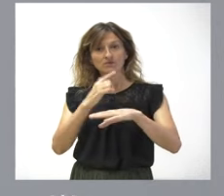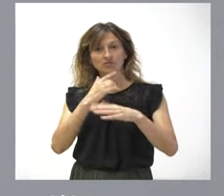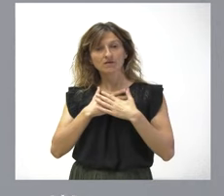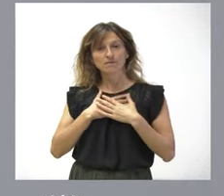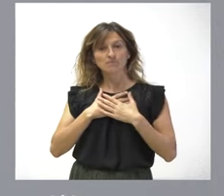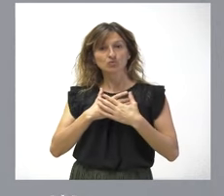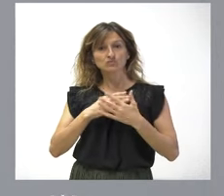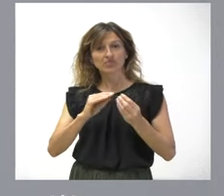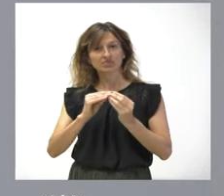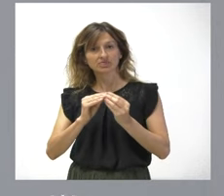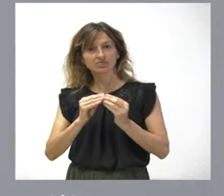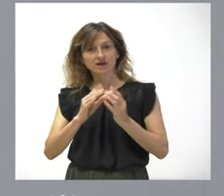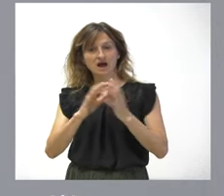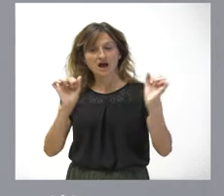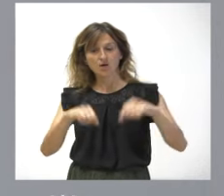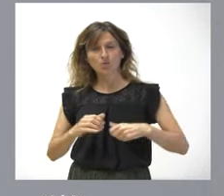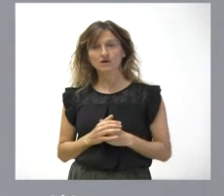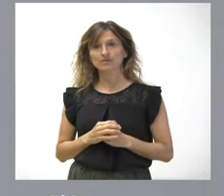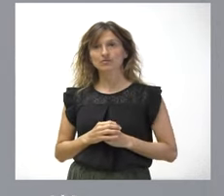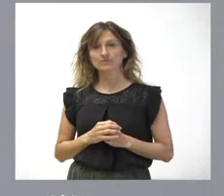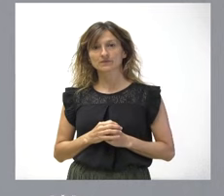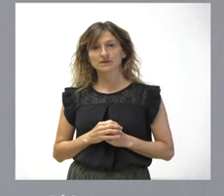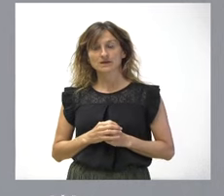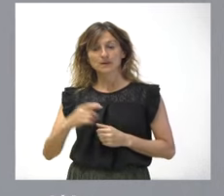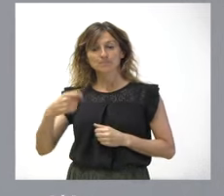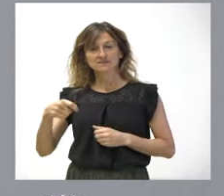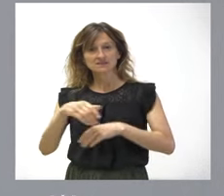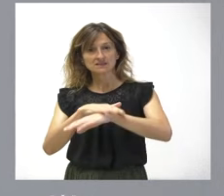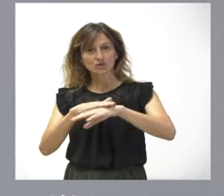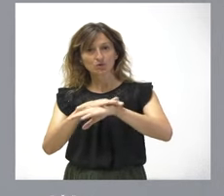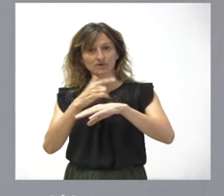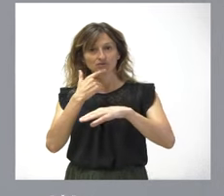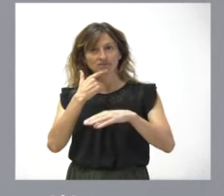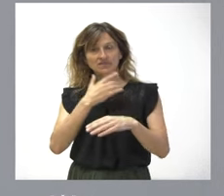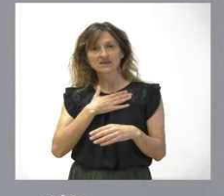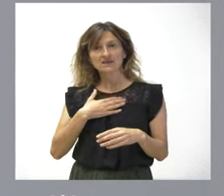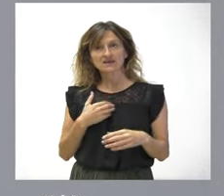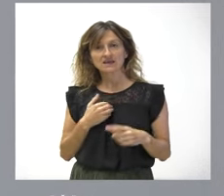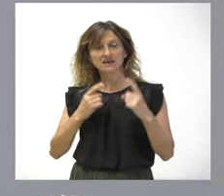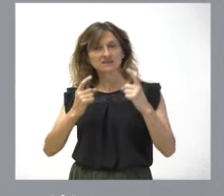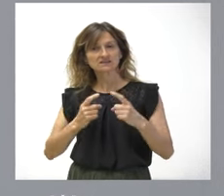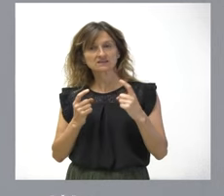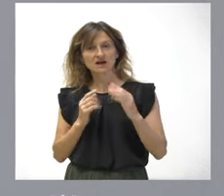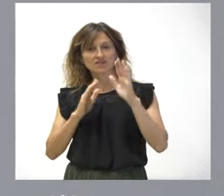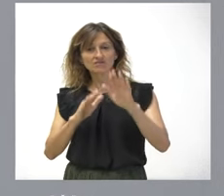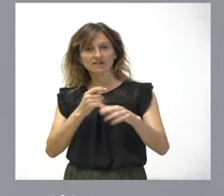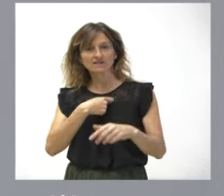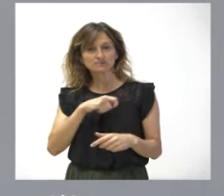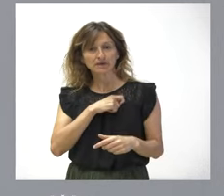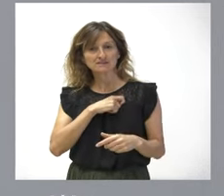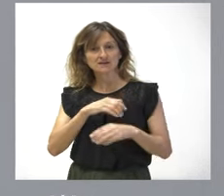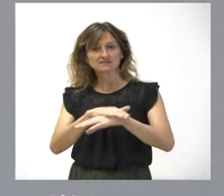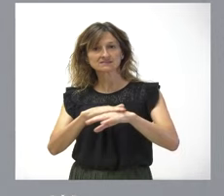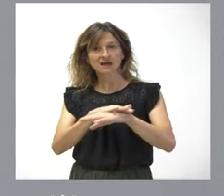de desarrollar ese acuerdo el presidente del gobierno ha hablado de un paso hacia la federalización de España para convertirlo en estado